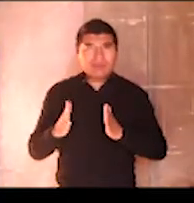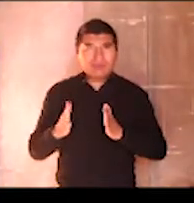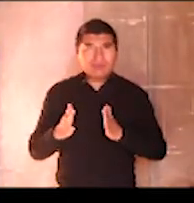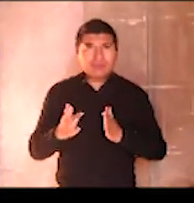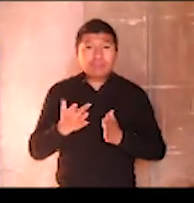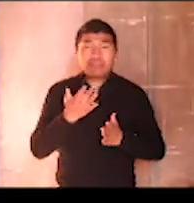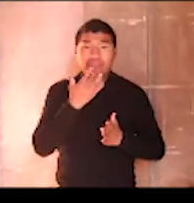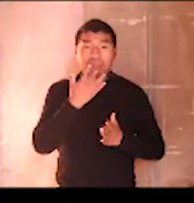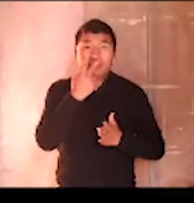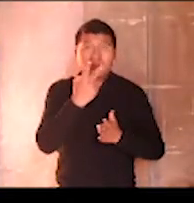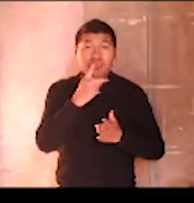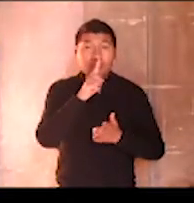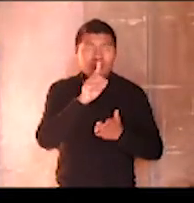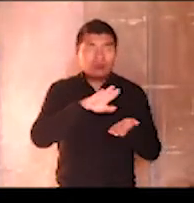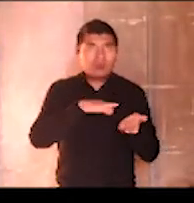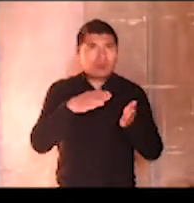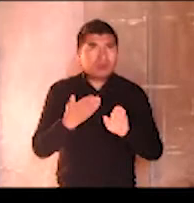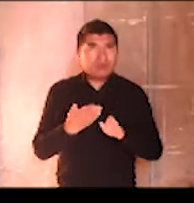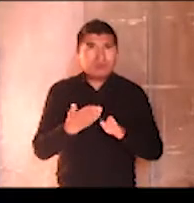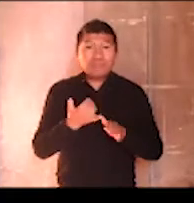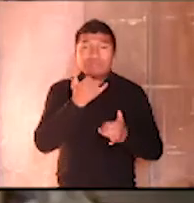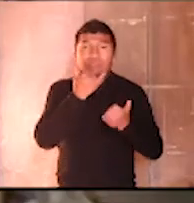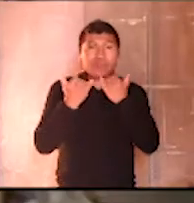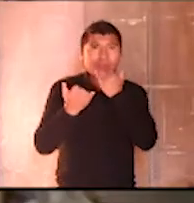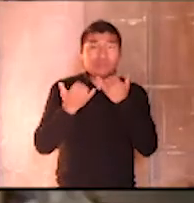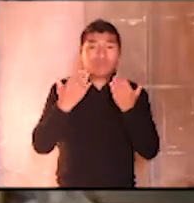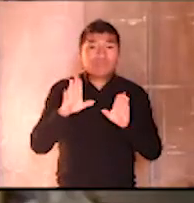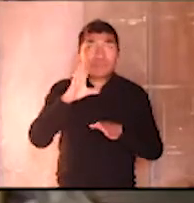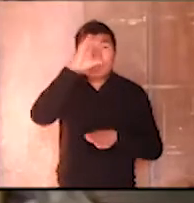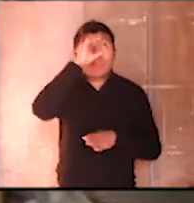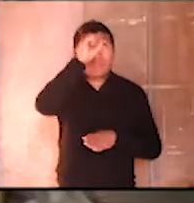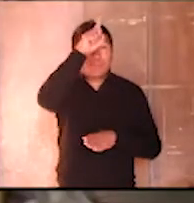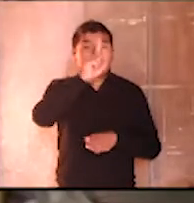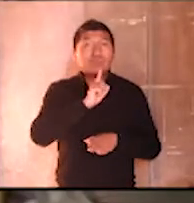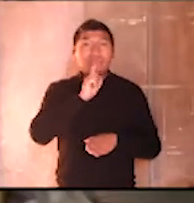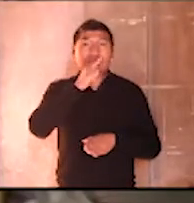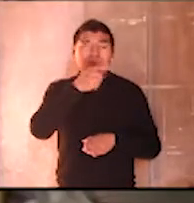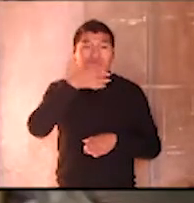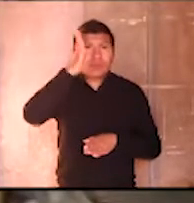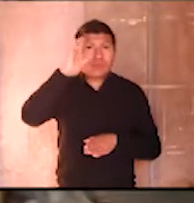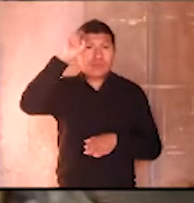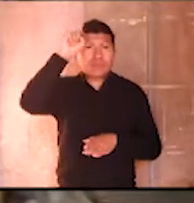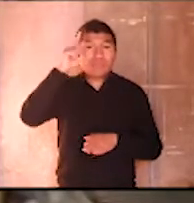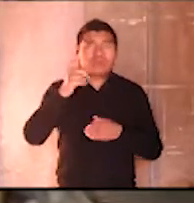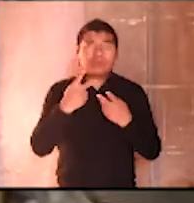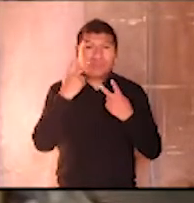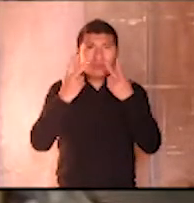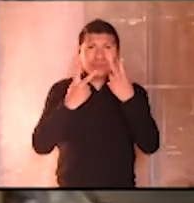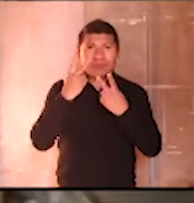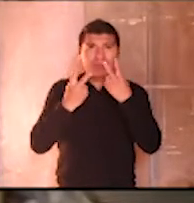Condenémoslos a una muerte infame, ya que Él asegura que Dios lo visitará.